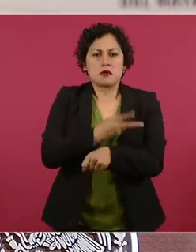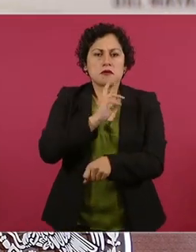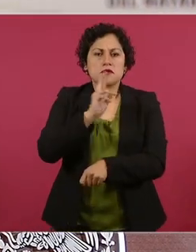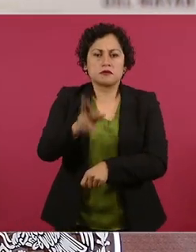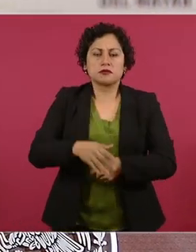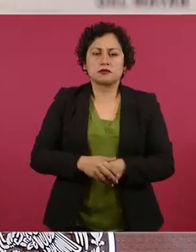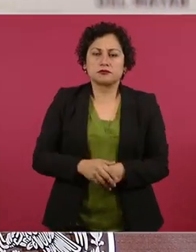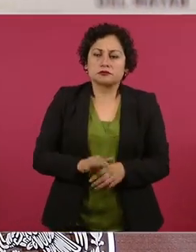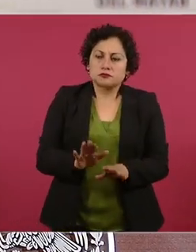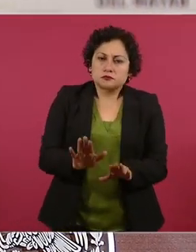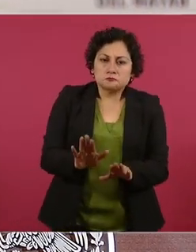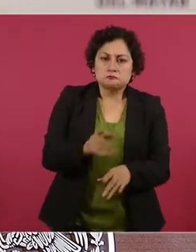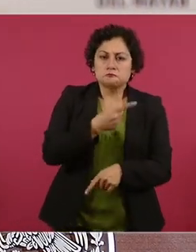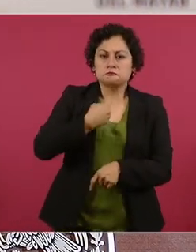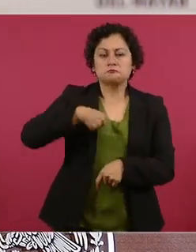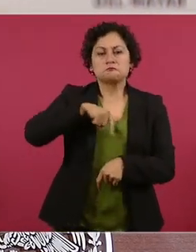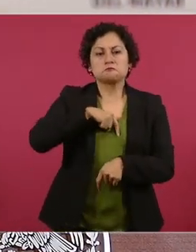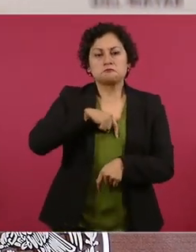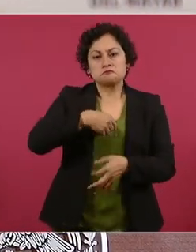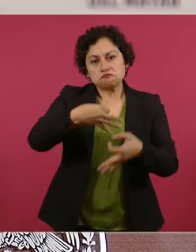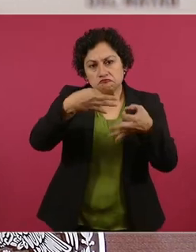con rectitud y